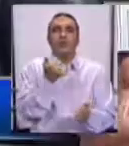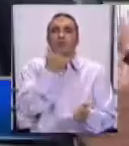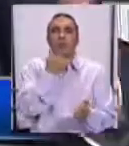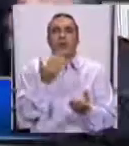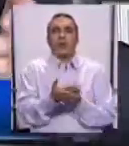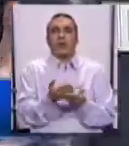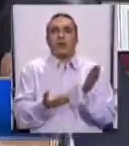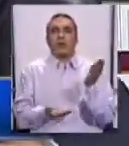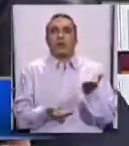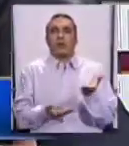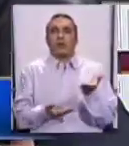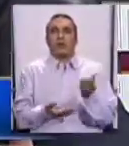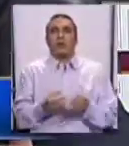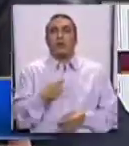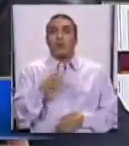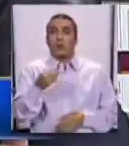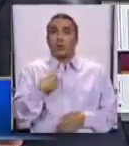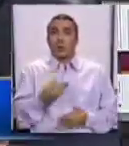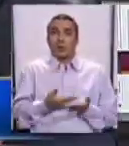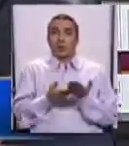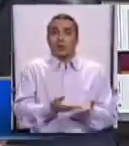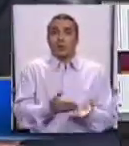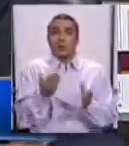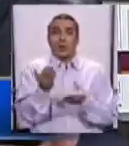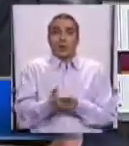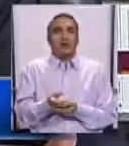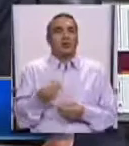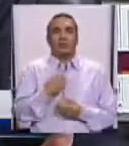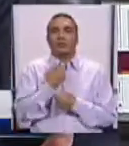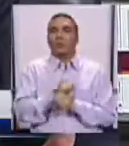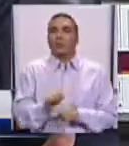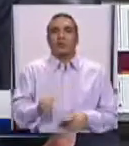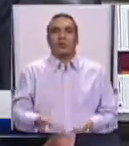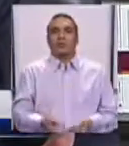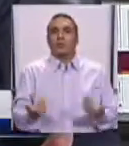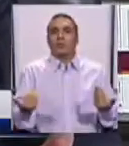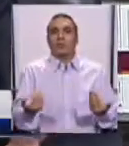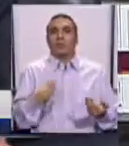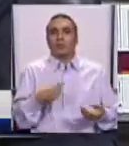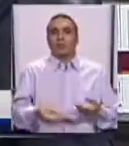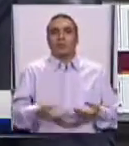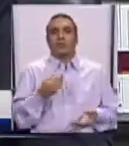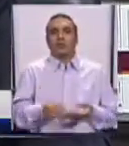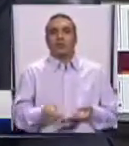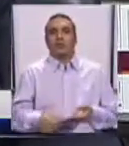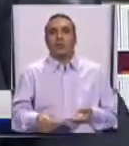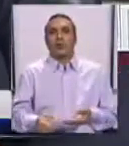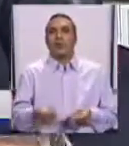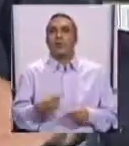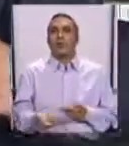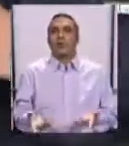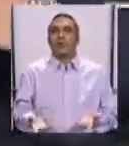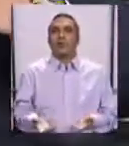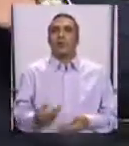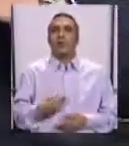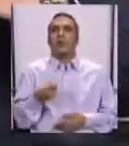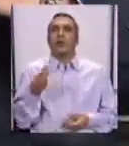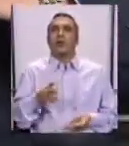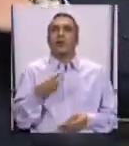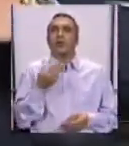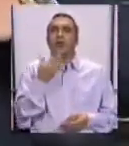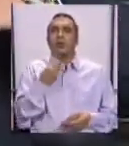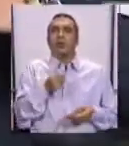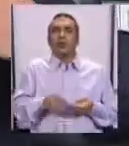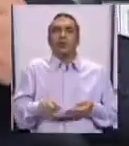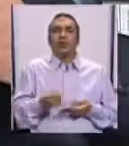inconsistencia. Si usted no tiene esa demostración, es imposible abrir una urna. Y peor aún pretender que se haga un